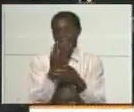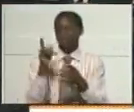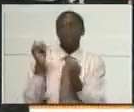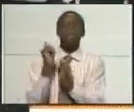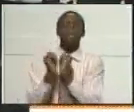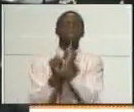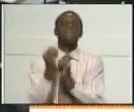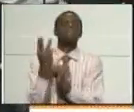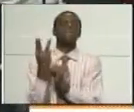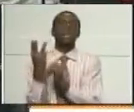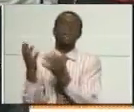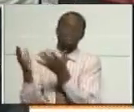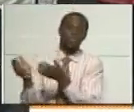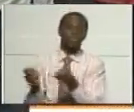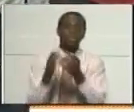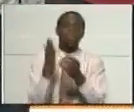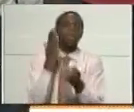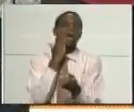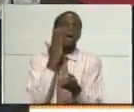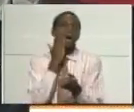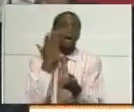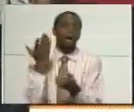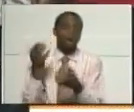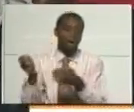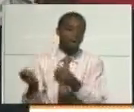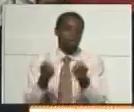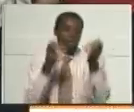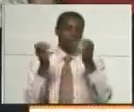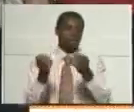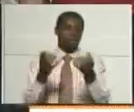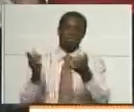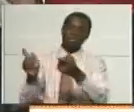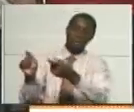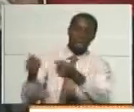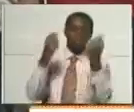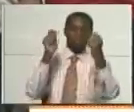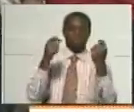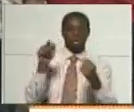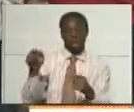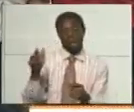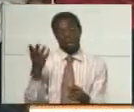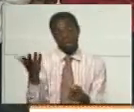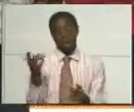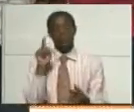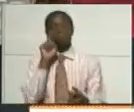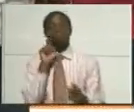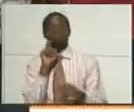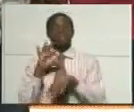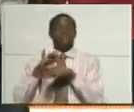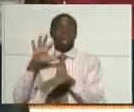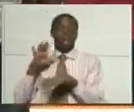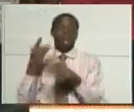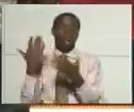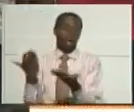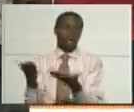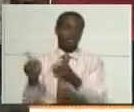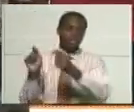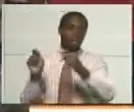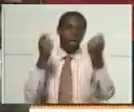recién nacidos con sus madres, ¿no? Y a esta parturienta delicada. Pero también, Diosdado, te tengo que